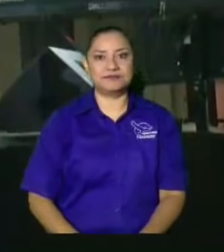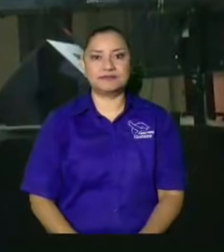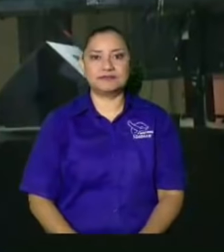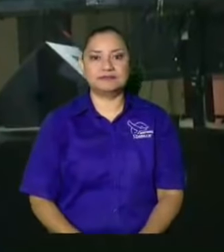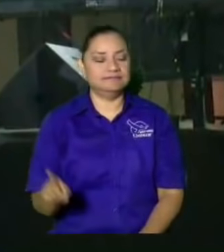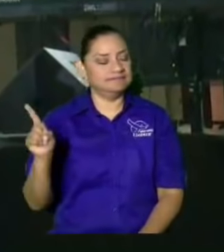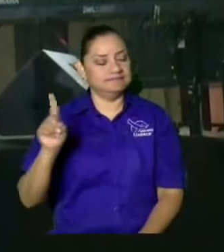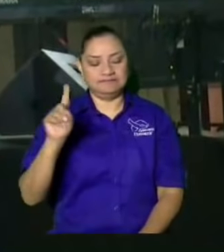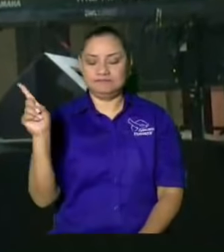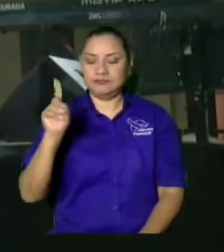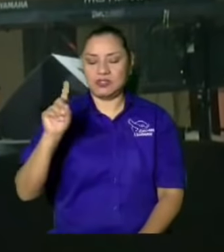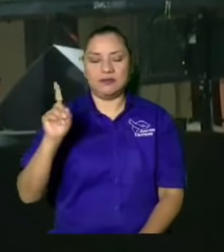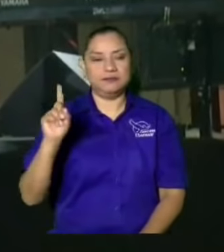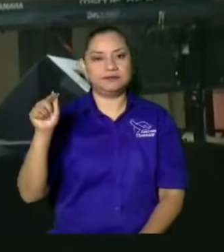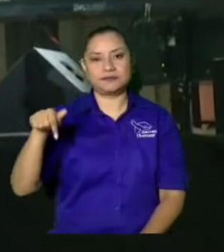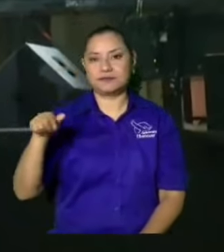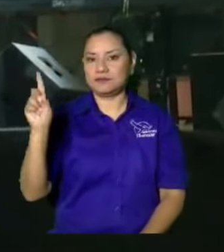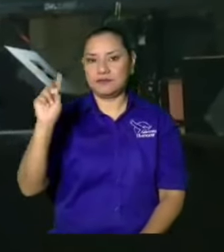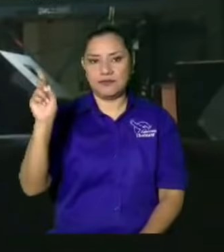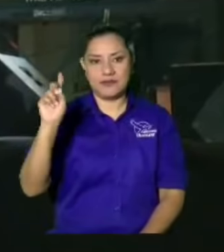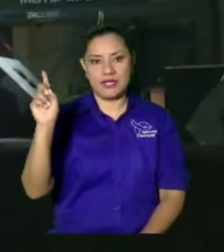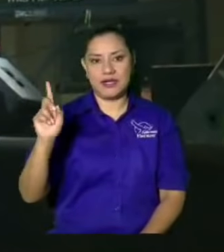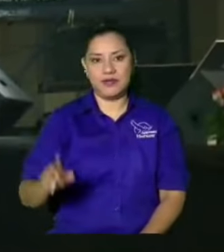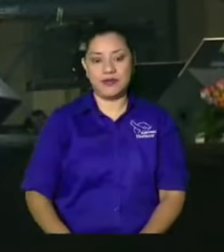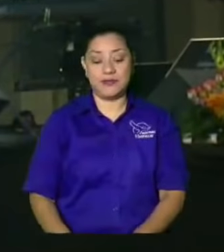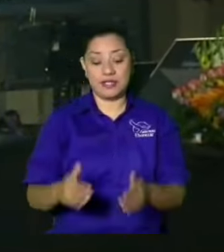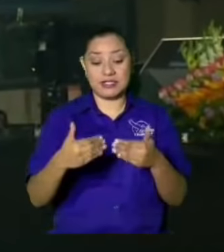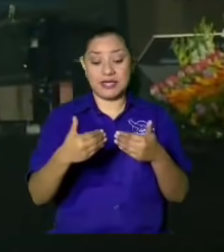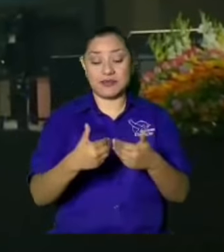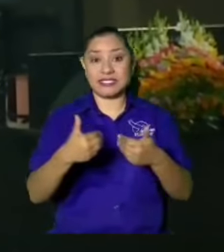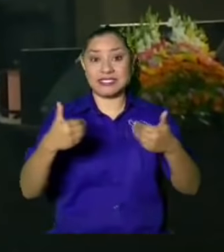No ahora, ahora apartados,